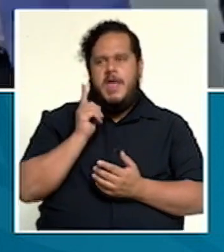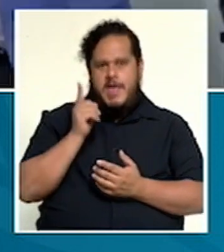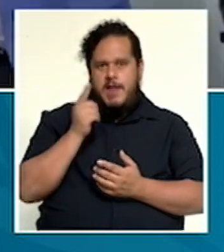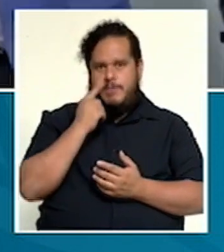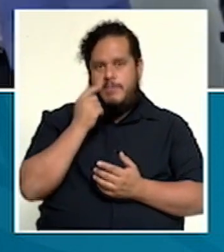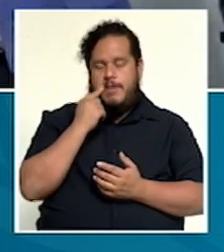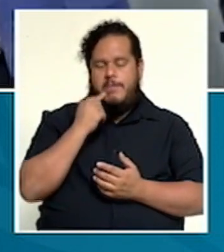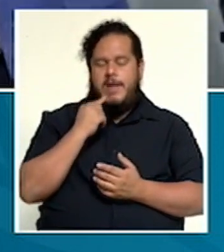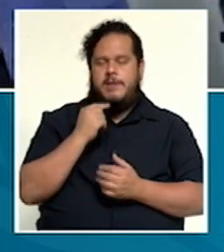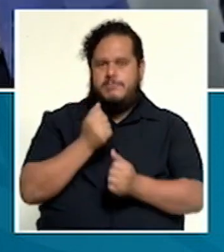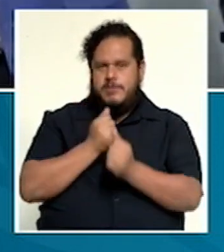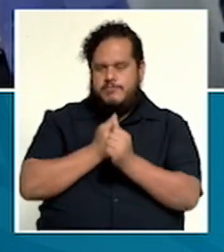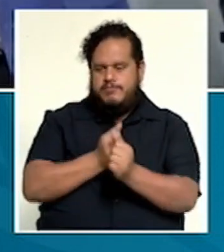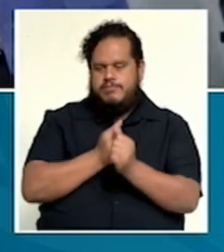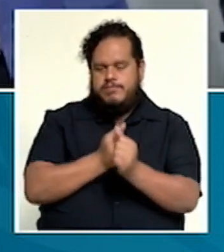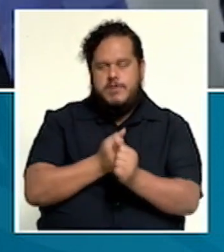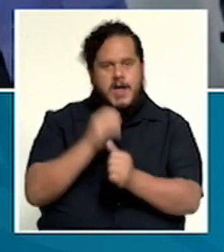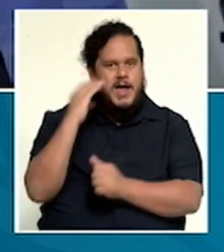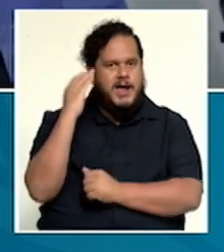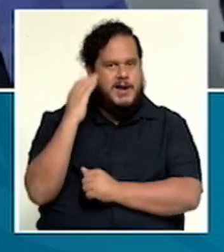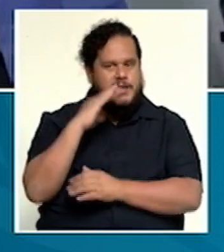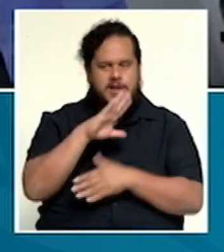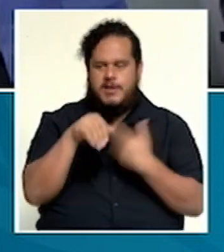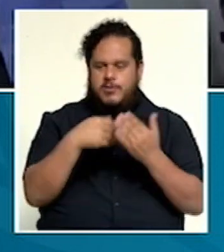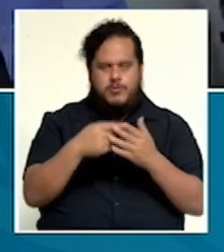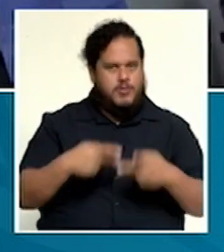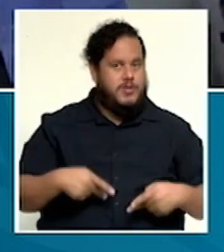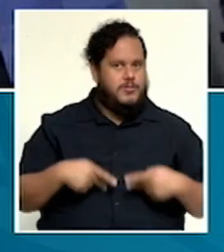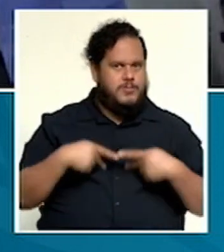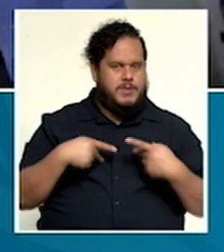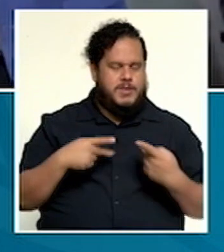aficionado al Cartaginés toda su vida, por ejemplo, ¿verdad?